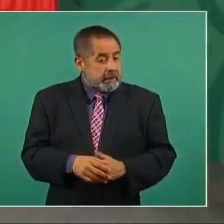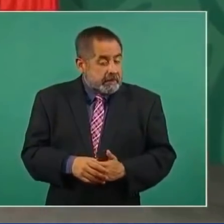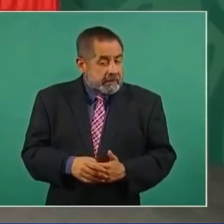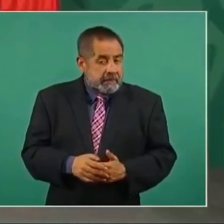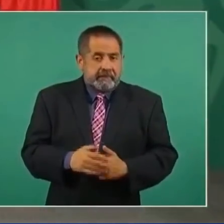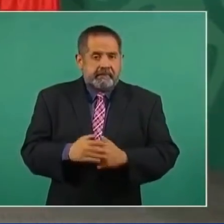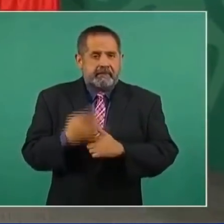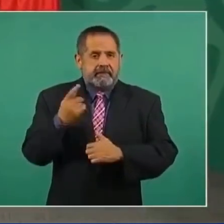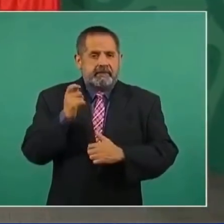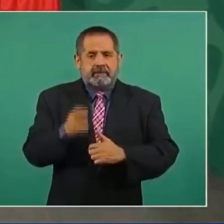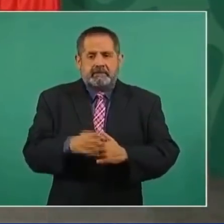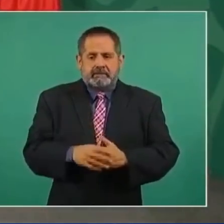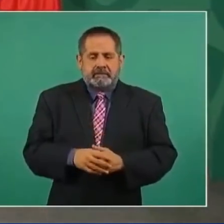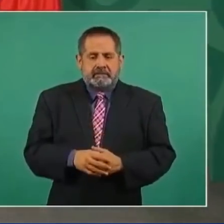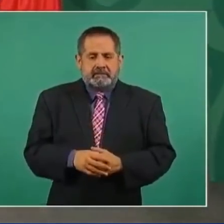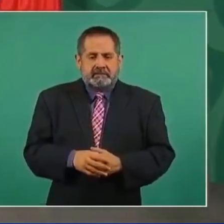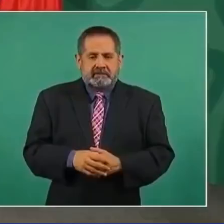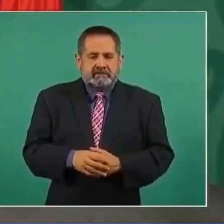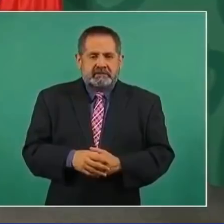porque